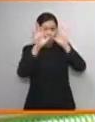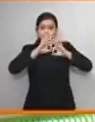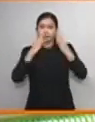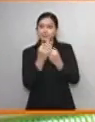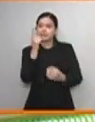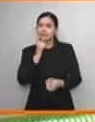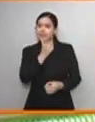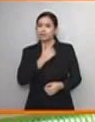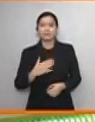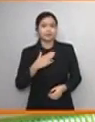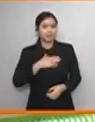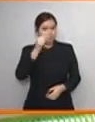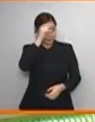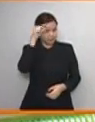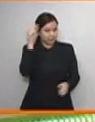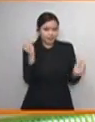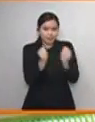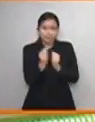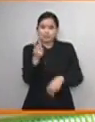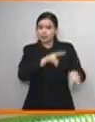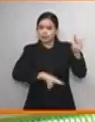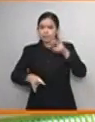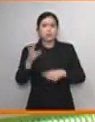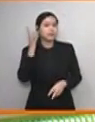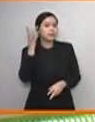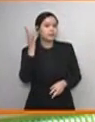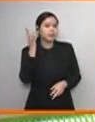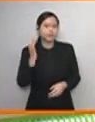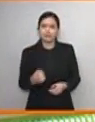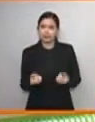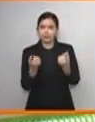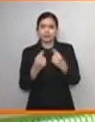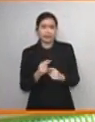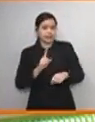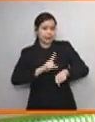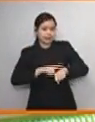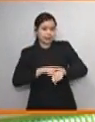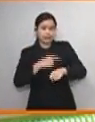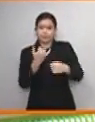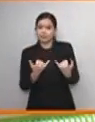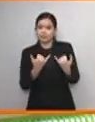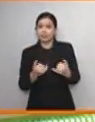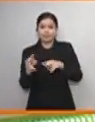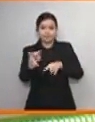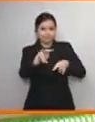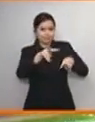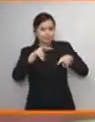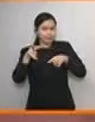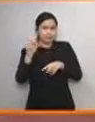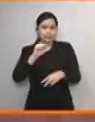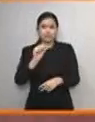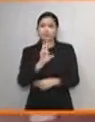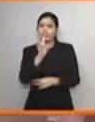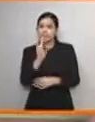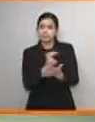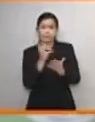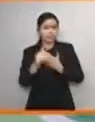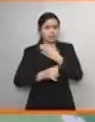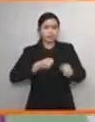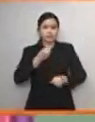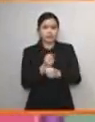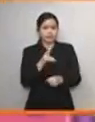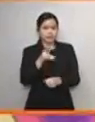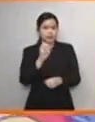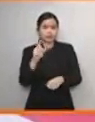Muy buenos días, familia Loto. Mi nombre es Suheilin Clemente y estoy en compañía de nuestra auditora. Estamos transmitiendo totalmente en vivo hoy 7